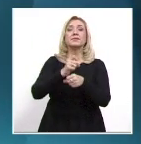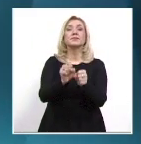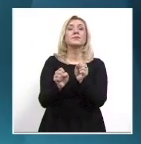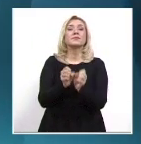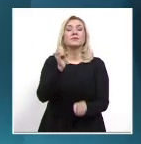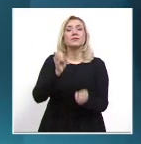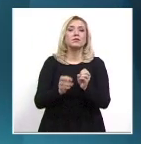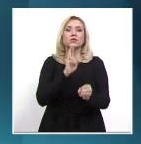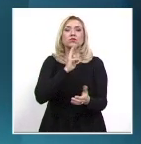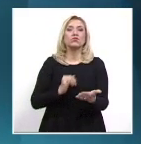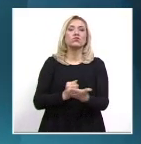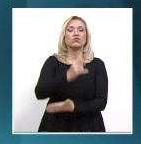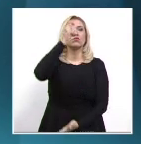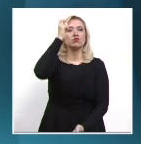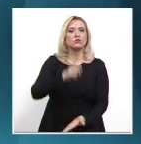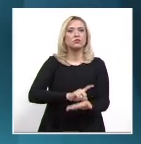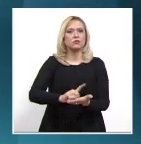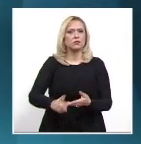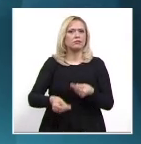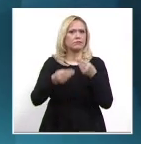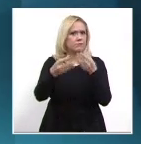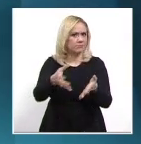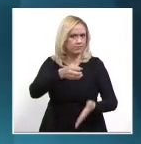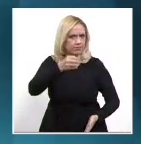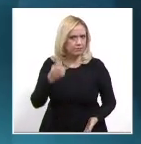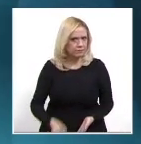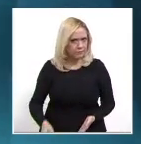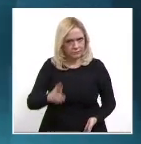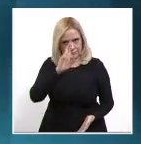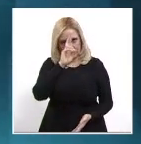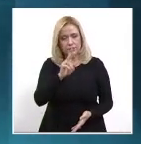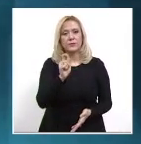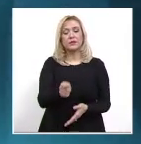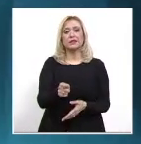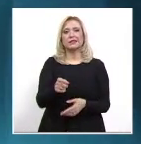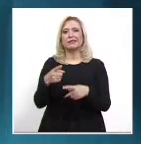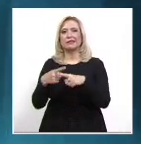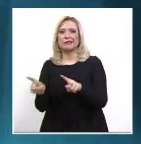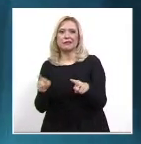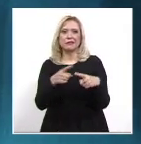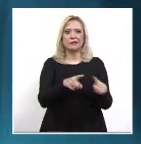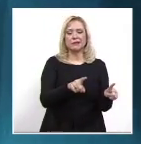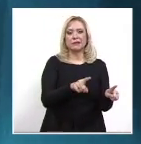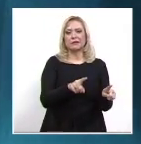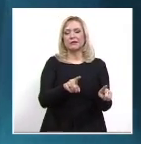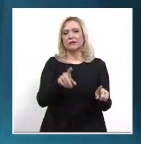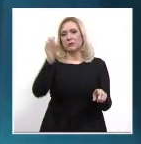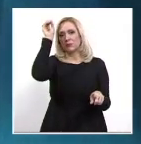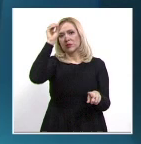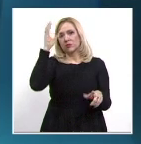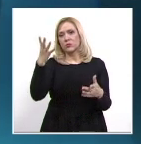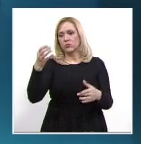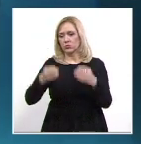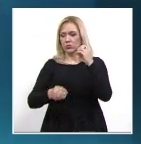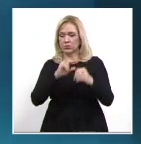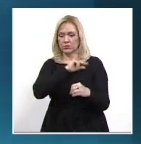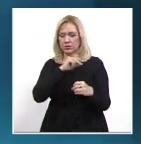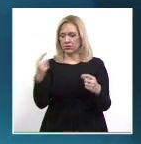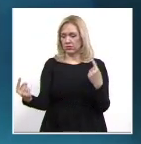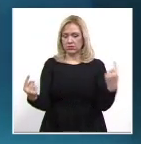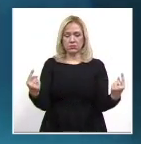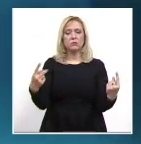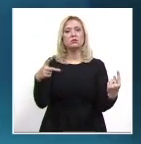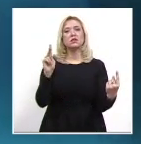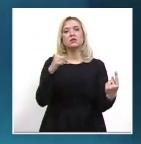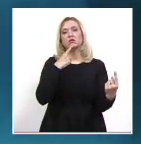una jurisprudencia sobre contradicción de criterios entre tribunales colegiados, en la que se establece que corresponde conocer de